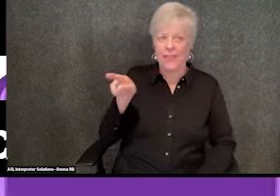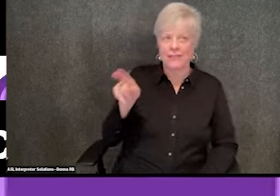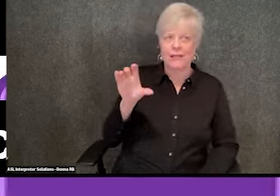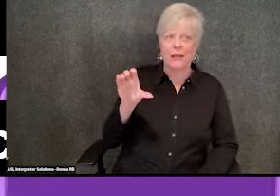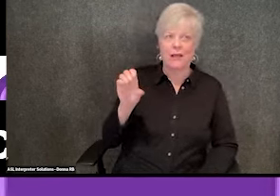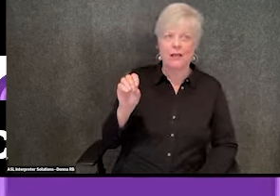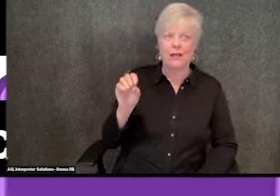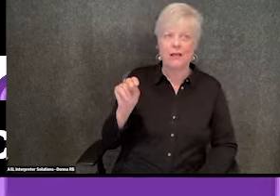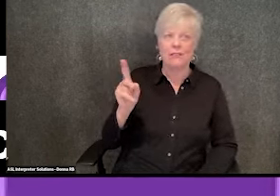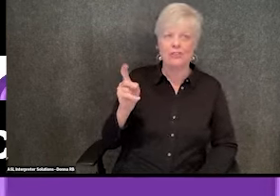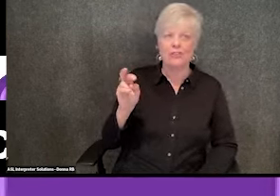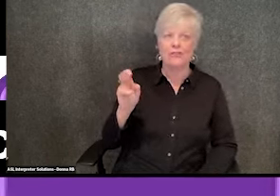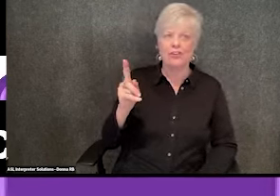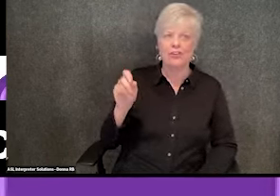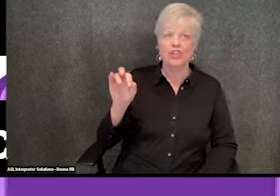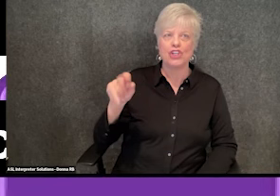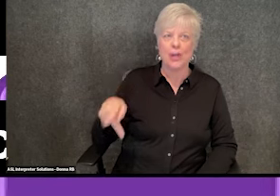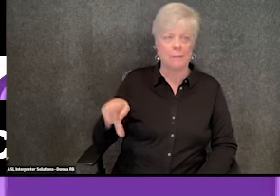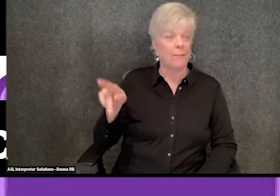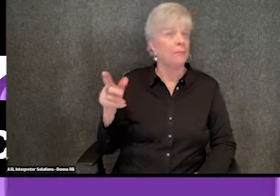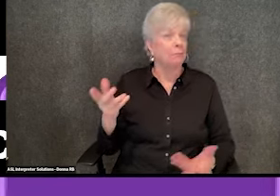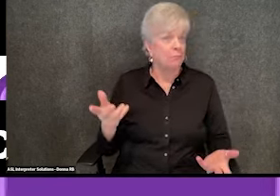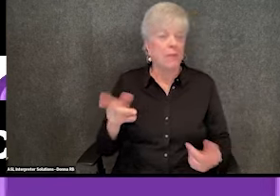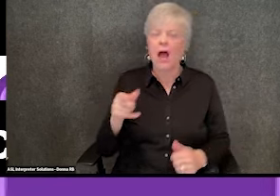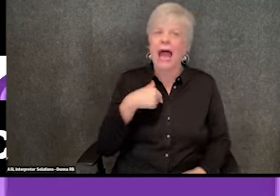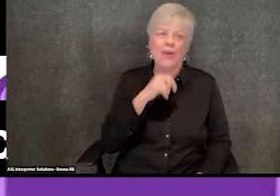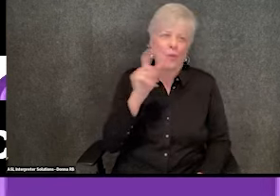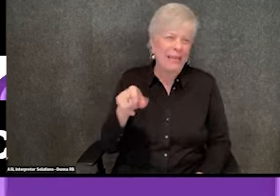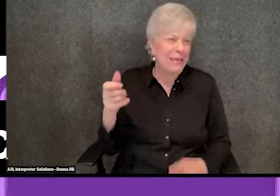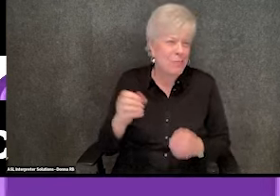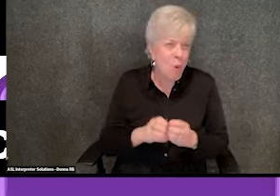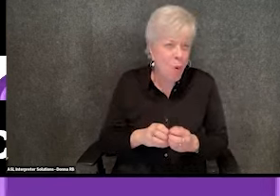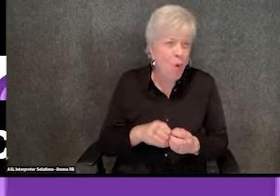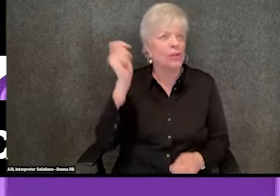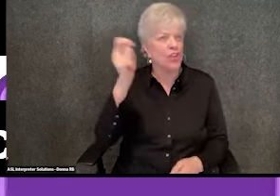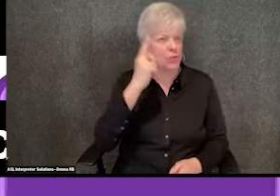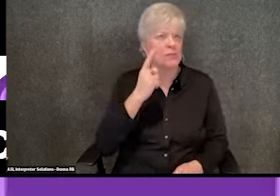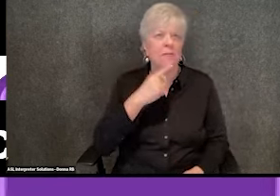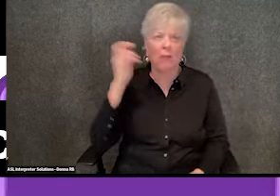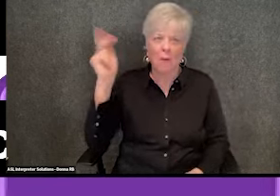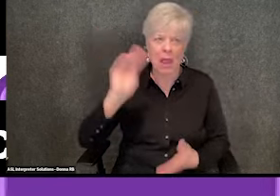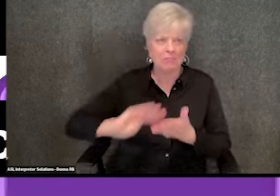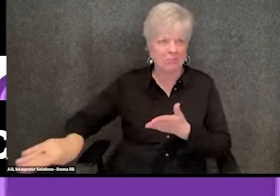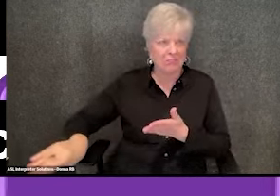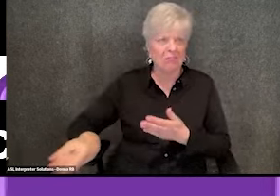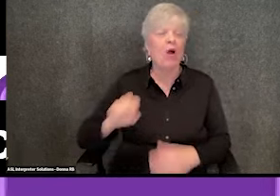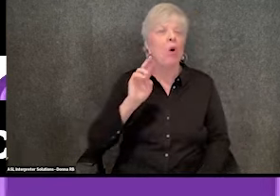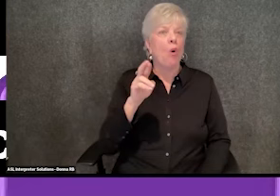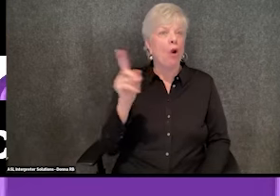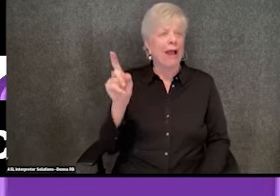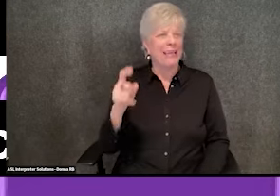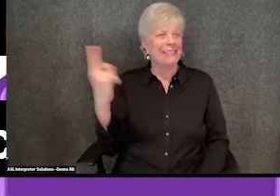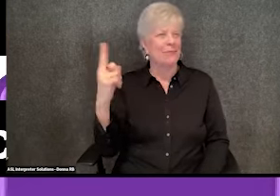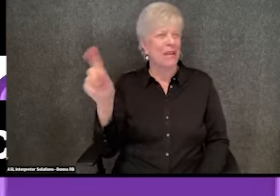no pierde sus derechos y siempre puede volver a la corte y decir, mira, ya no necesito esto o quiero que